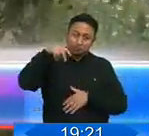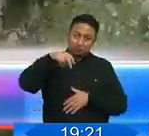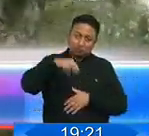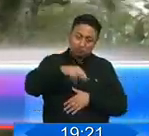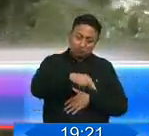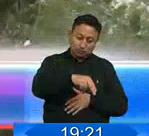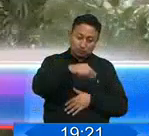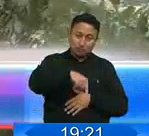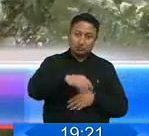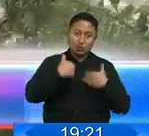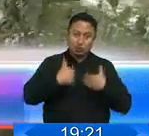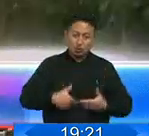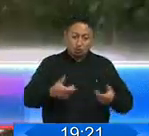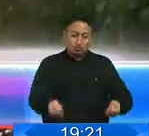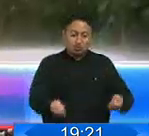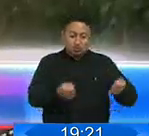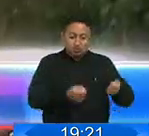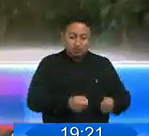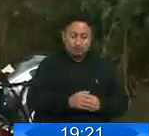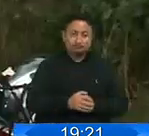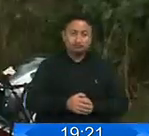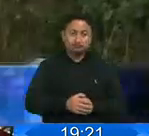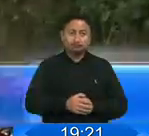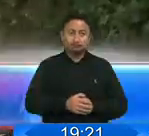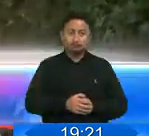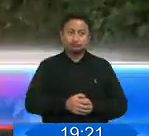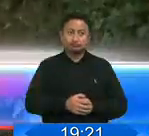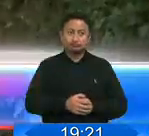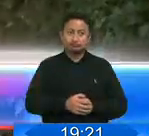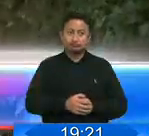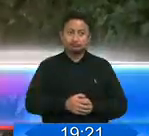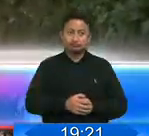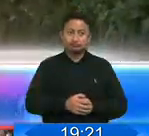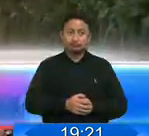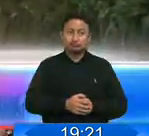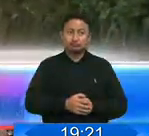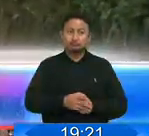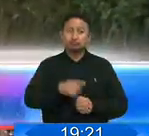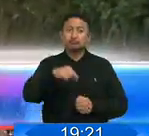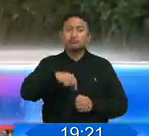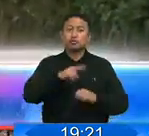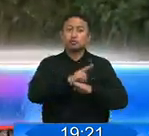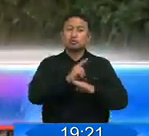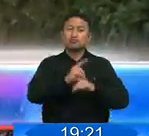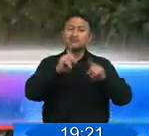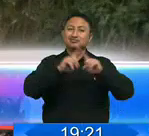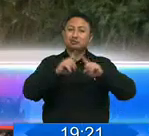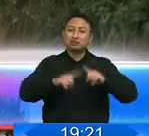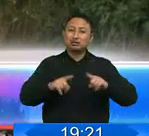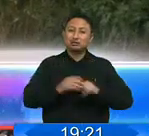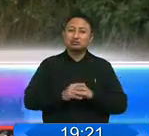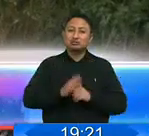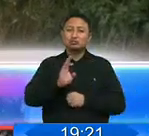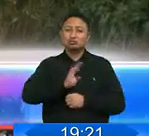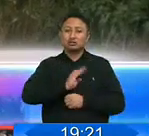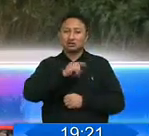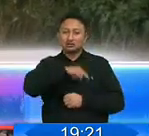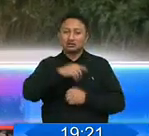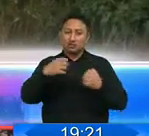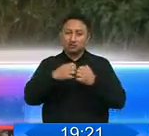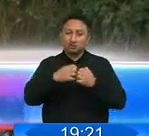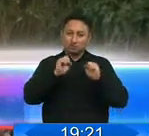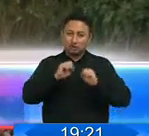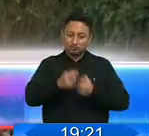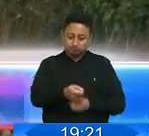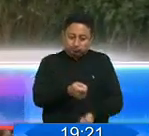evacuar los restos del sistema que se realizó fue paul y puestos de una manera utilizando los diferentes instrumentos para realizar el